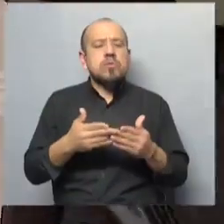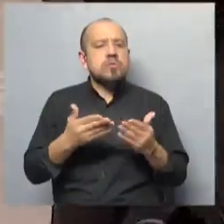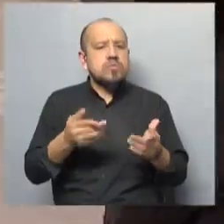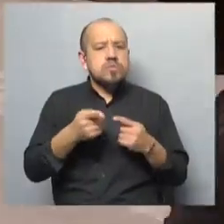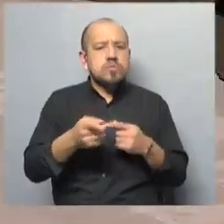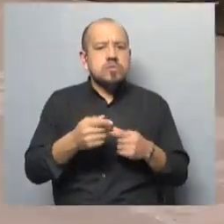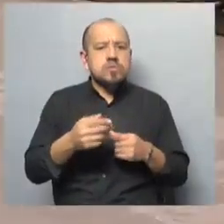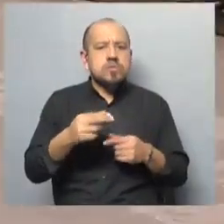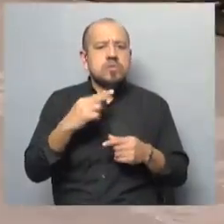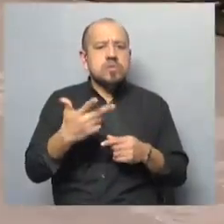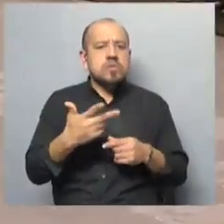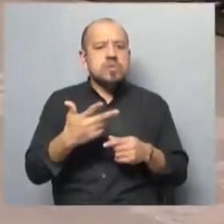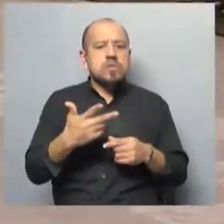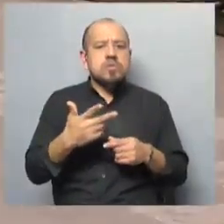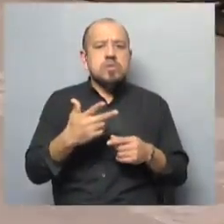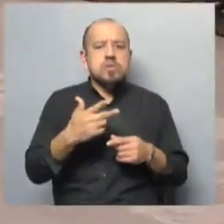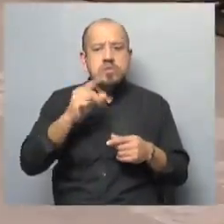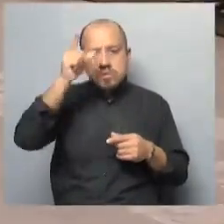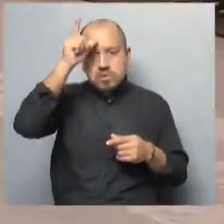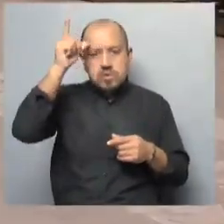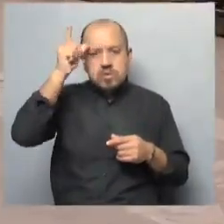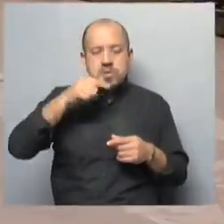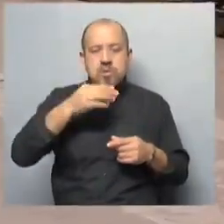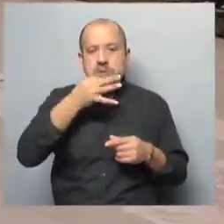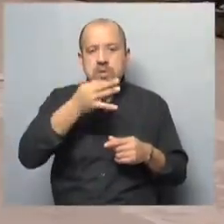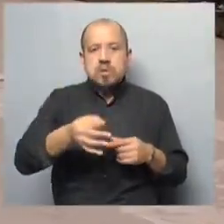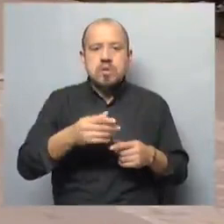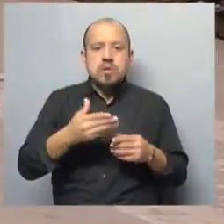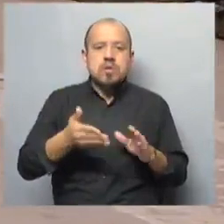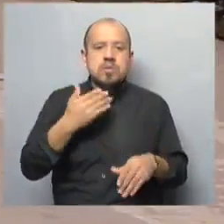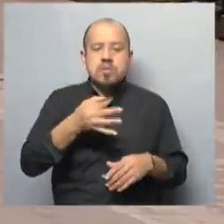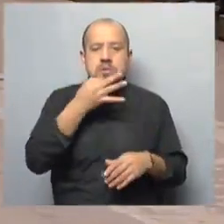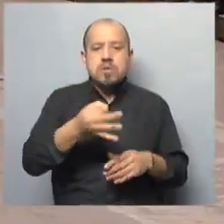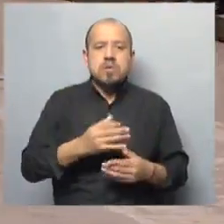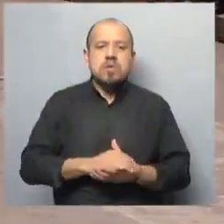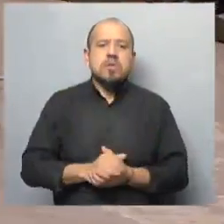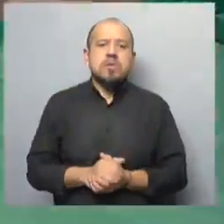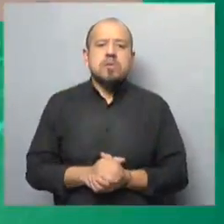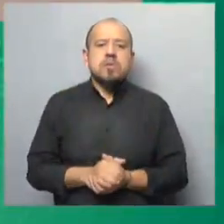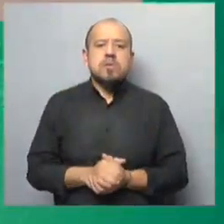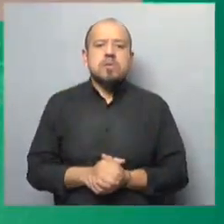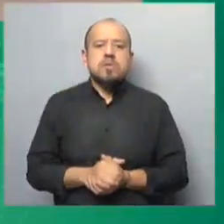la tercera al mando. Bueno, la calle se excusó de dar más declaraciones al respecto.